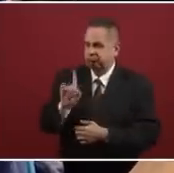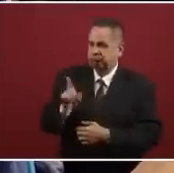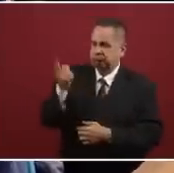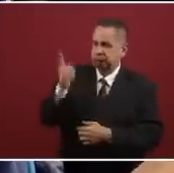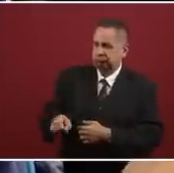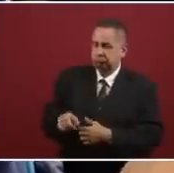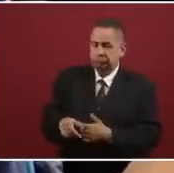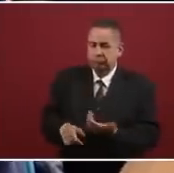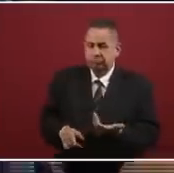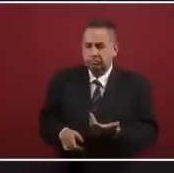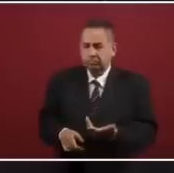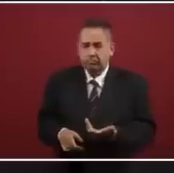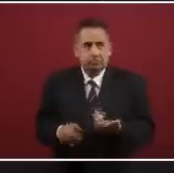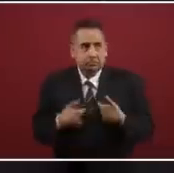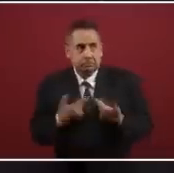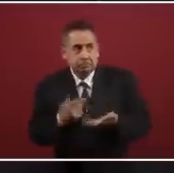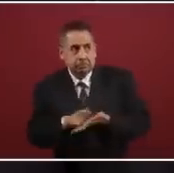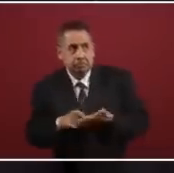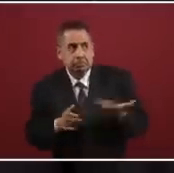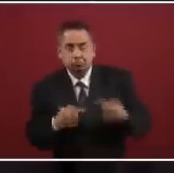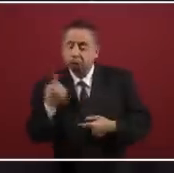y sobre qué escribo.